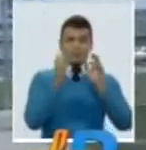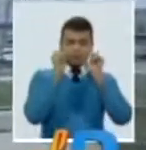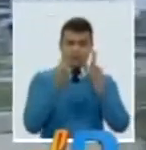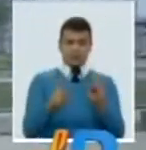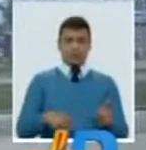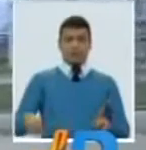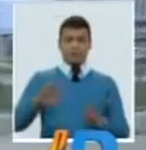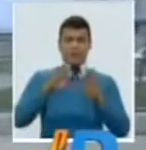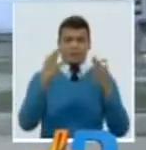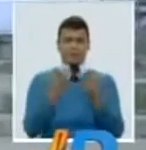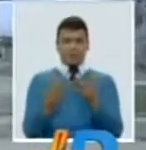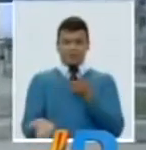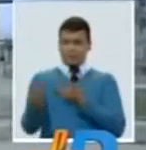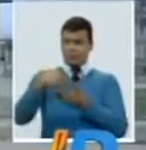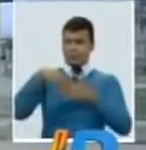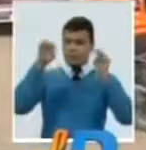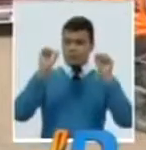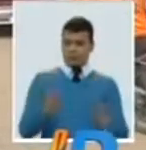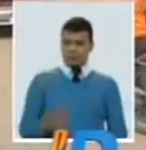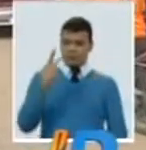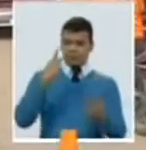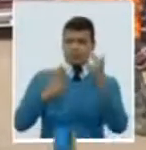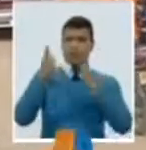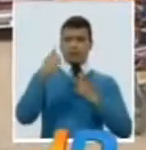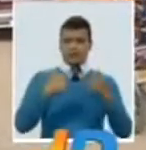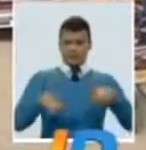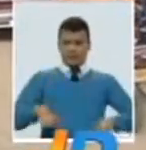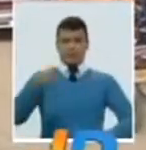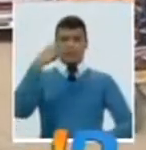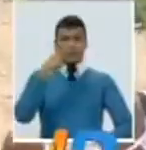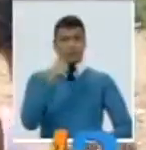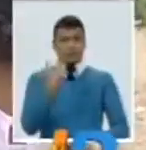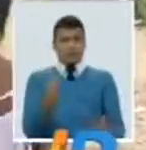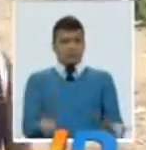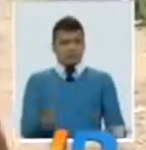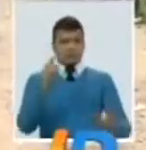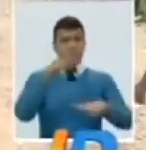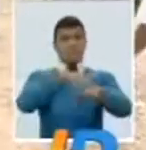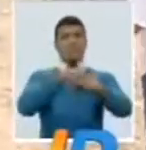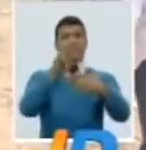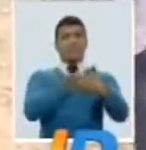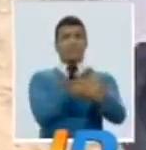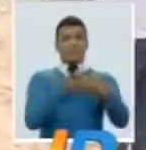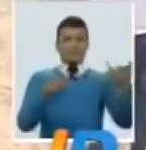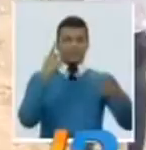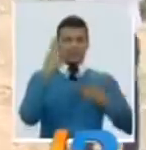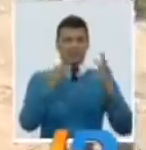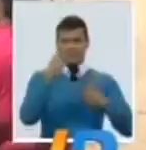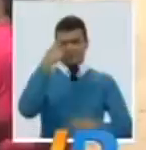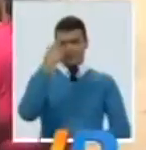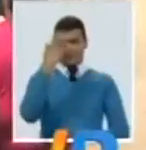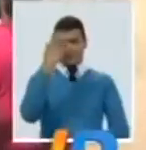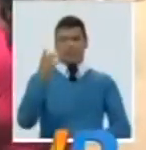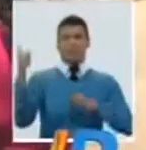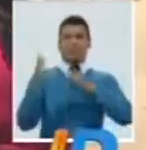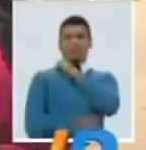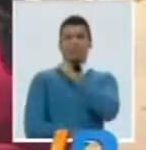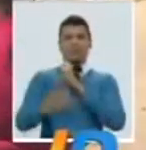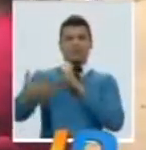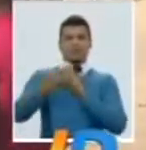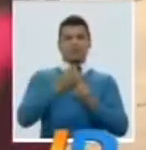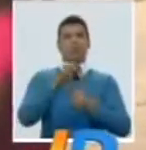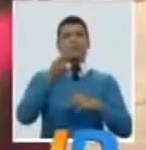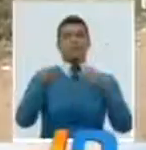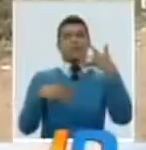sus familiares puedan visitarlos hoy, justo el Día del Padre. Se asegura que la prohibición de las visitas se debe a un castigo por haber encontrado 8